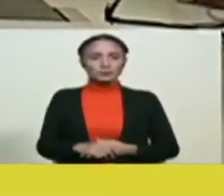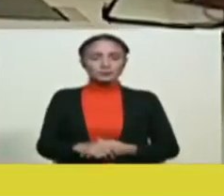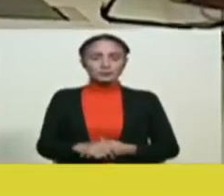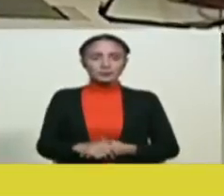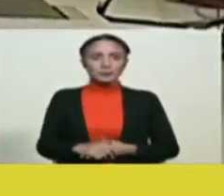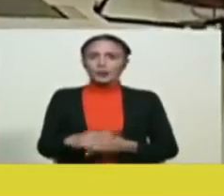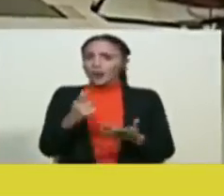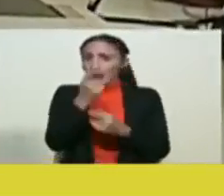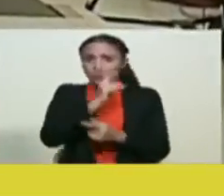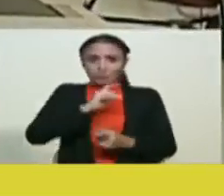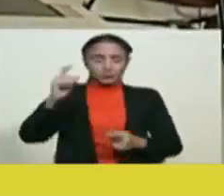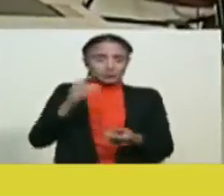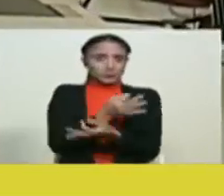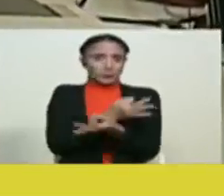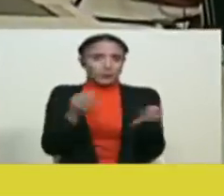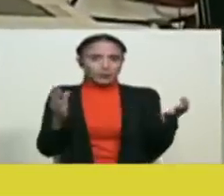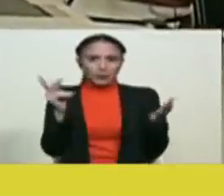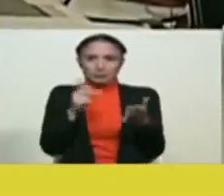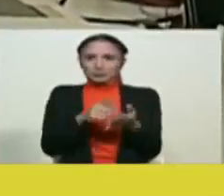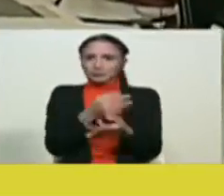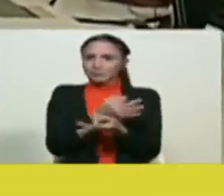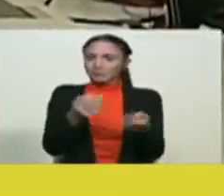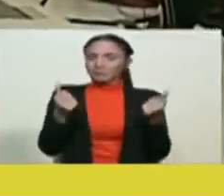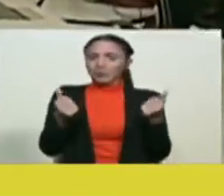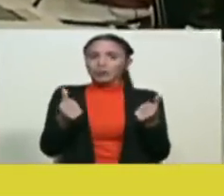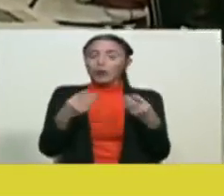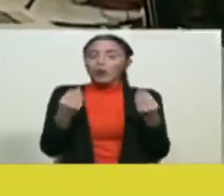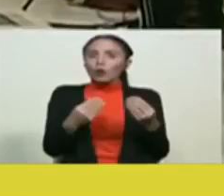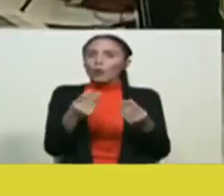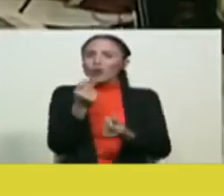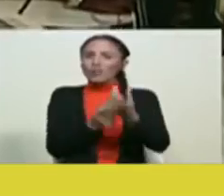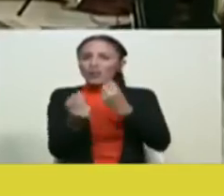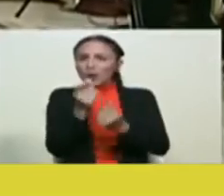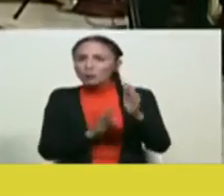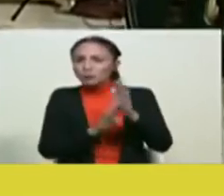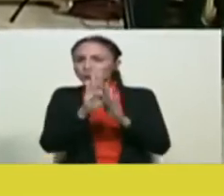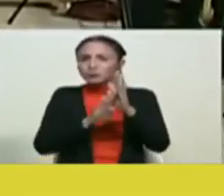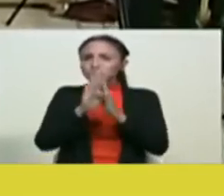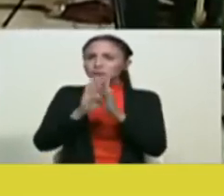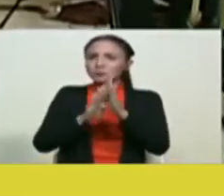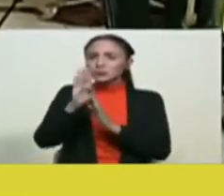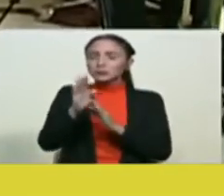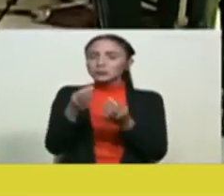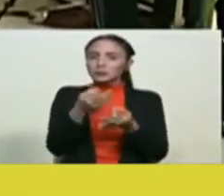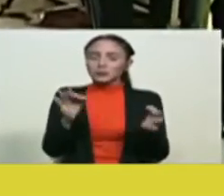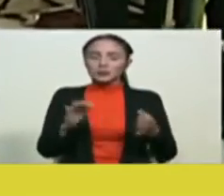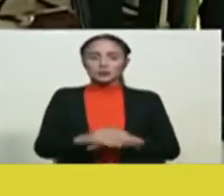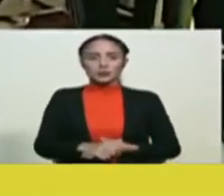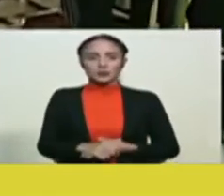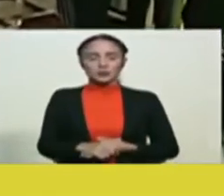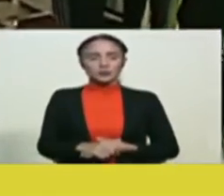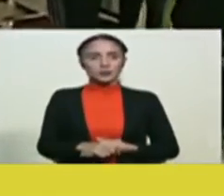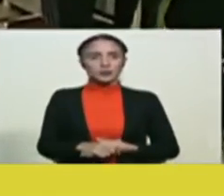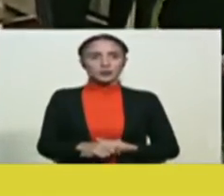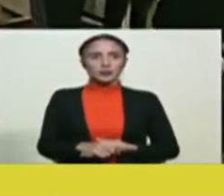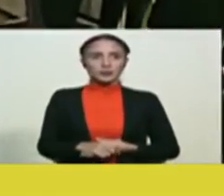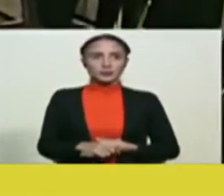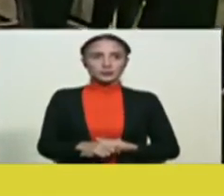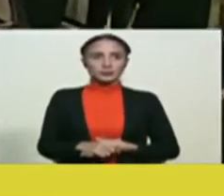somos campeones mundiales en la distribución de la riqueza y en lo social